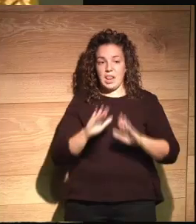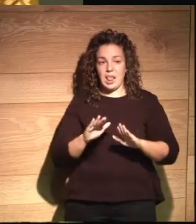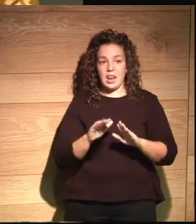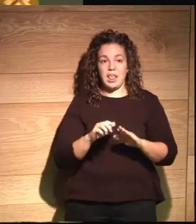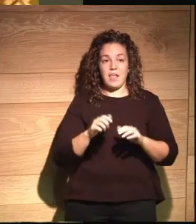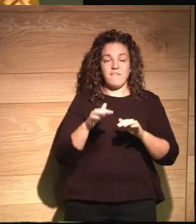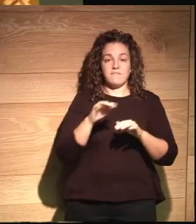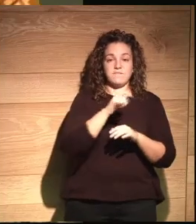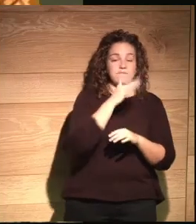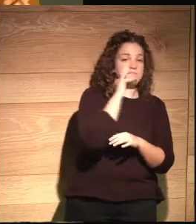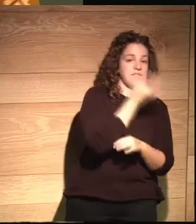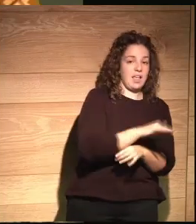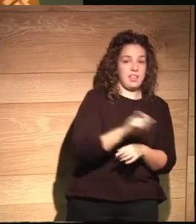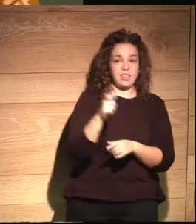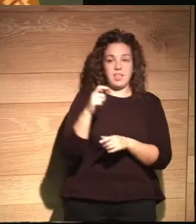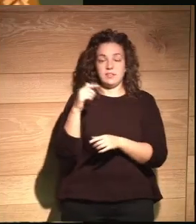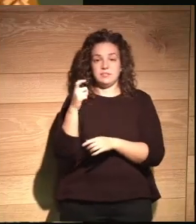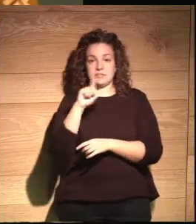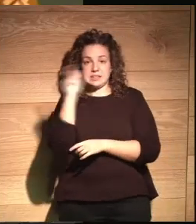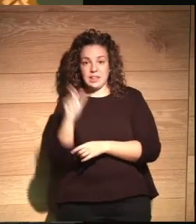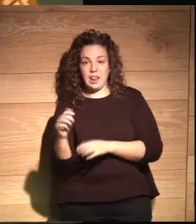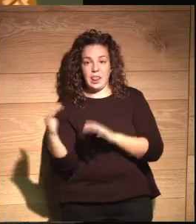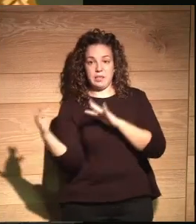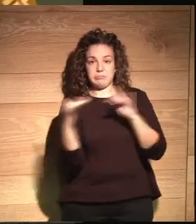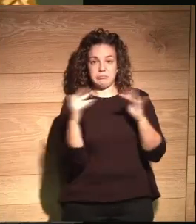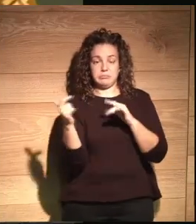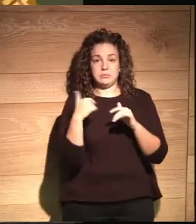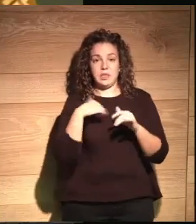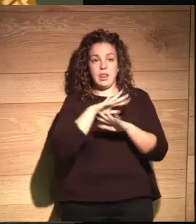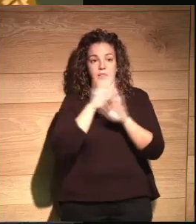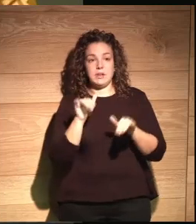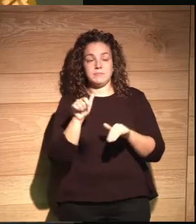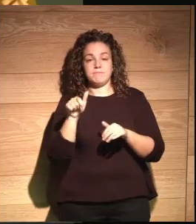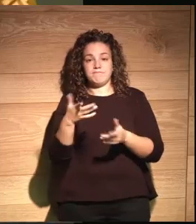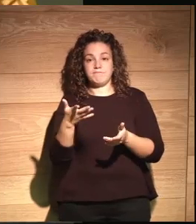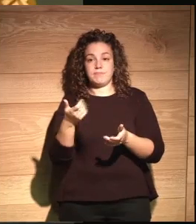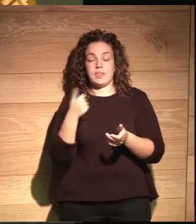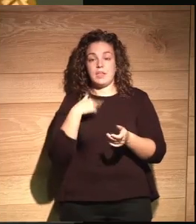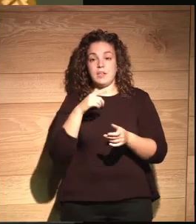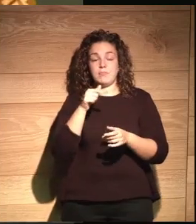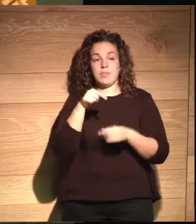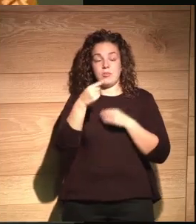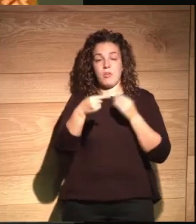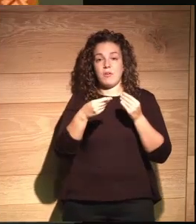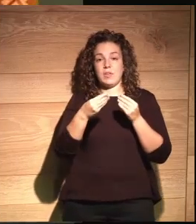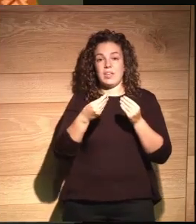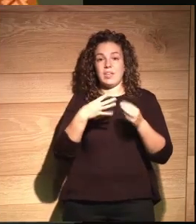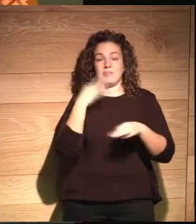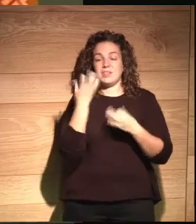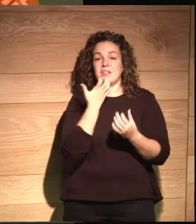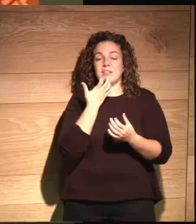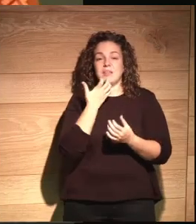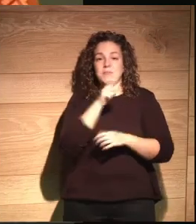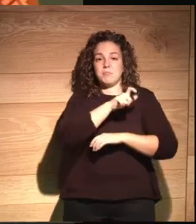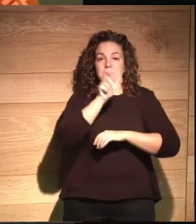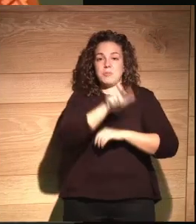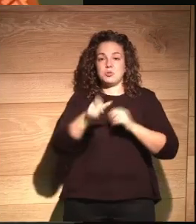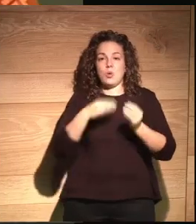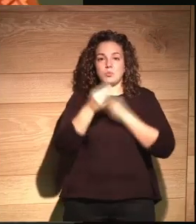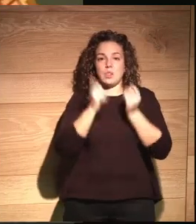italia y francia italia ganó y fíjense lo que pasa con el uso de los teléfonos móviles antes del partido a la gente pues iba por ahí el